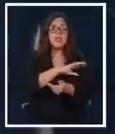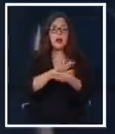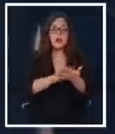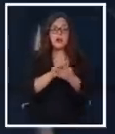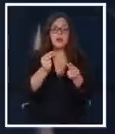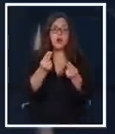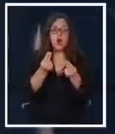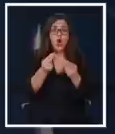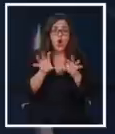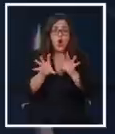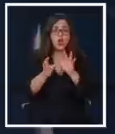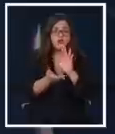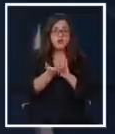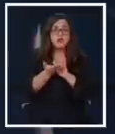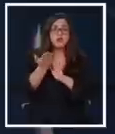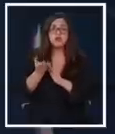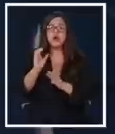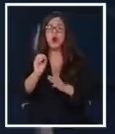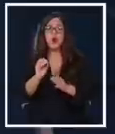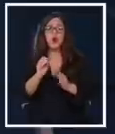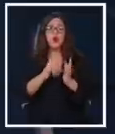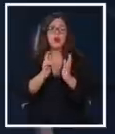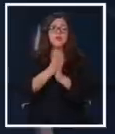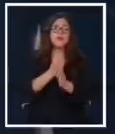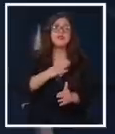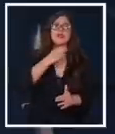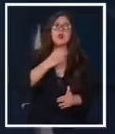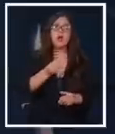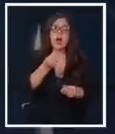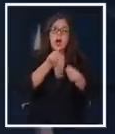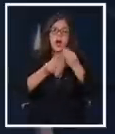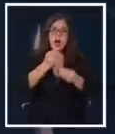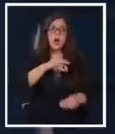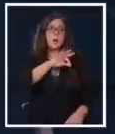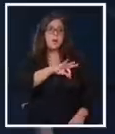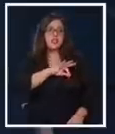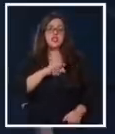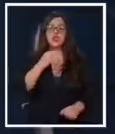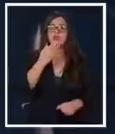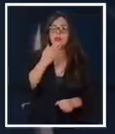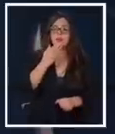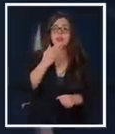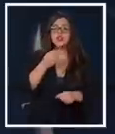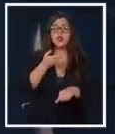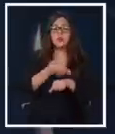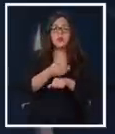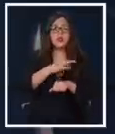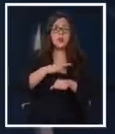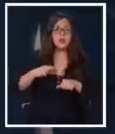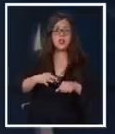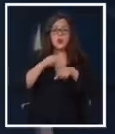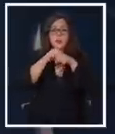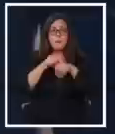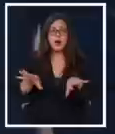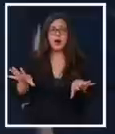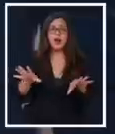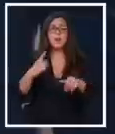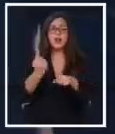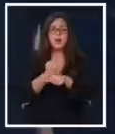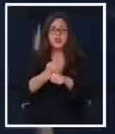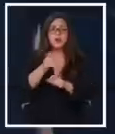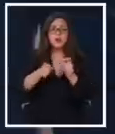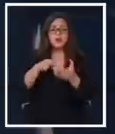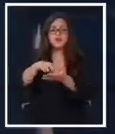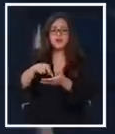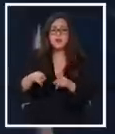las deudas de pensiones de alimentos donde muchas mujeres en nuestro país le pedido a los ministros que se desplieguen en terrenos conversando con parlamentarios hemos iniciado